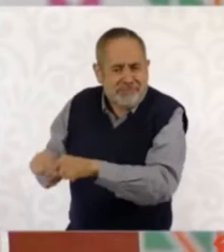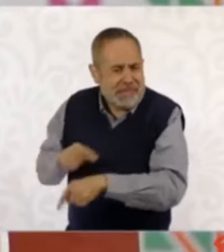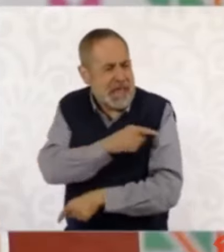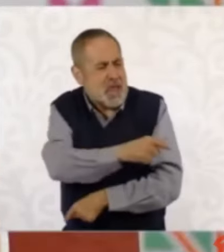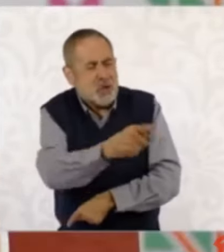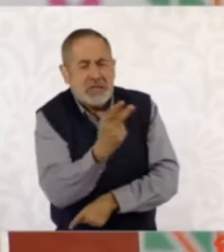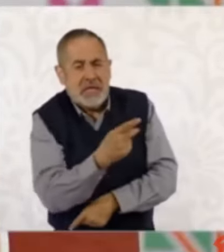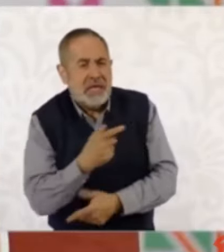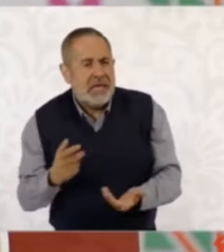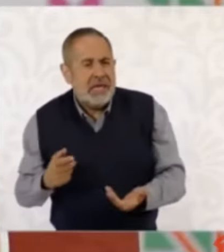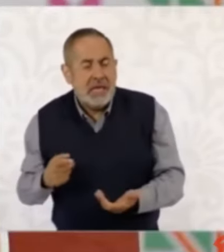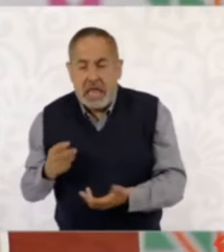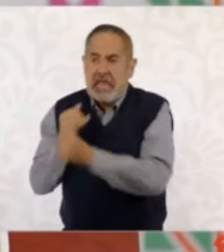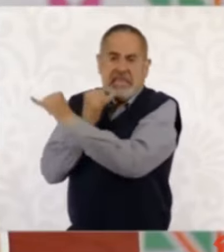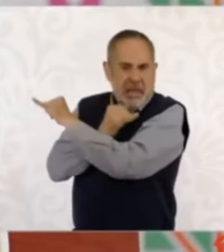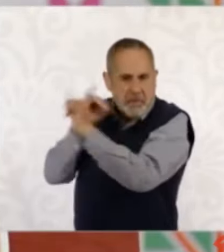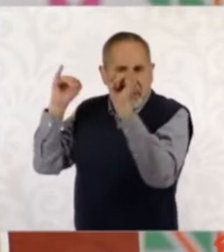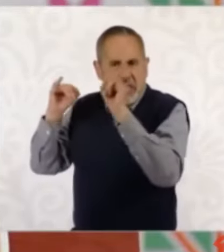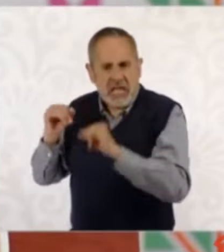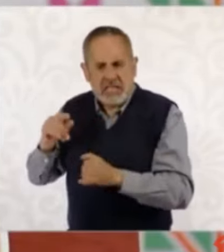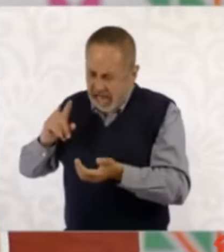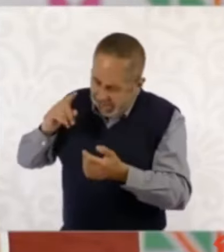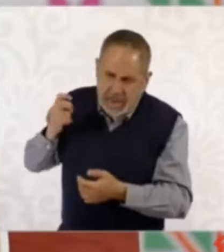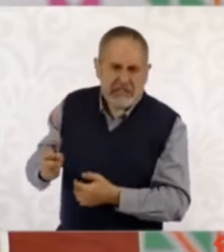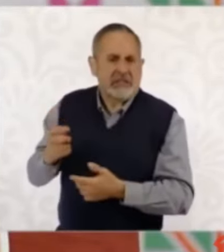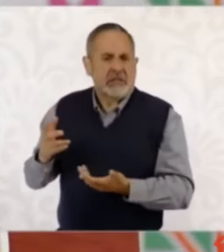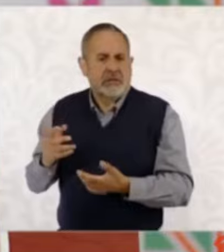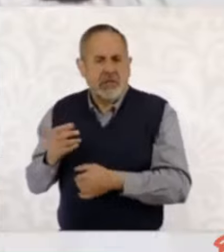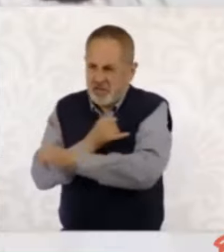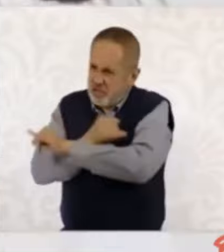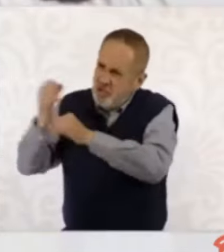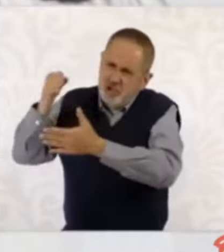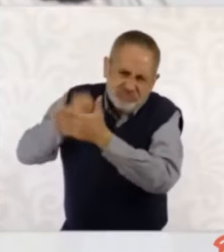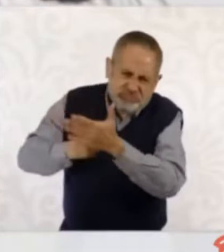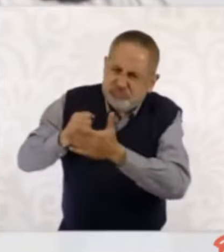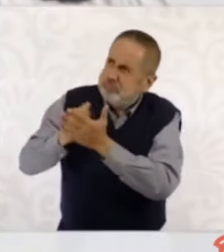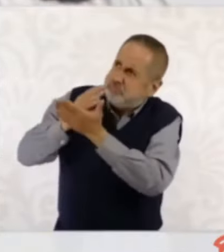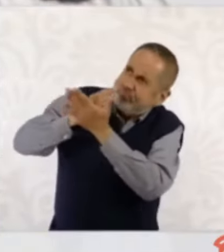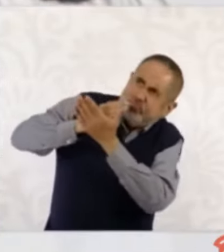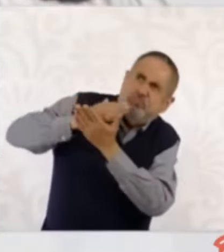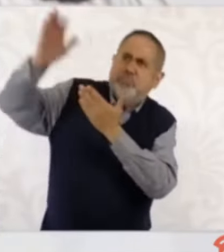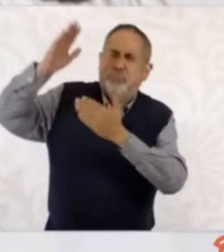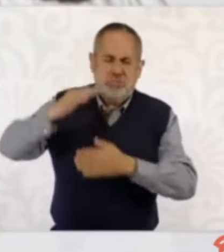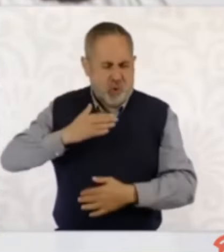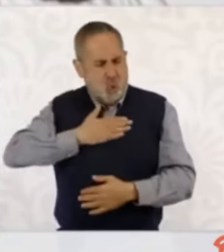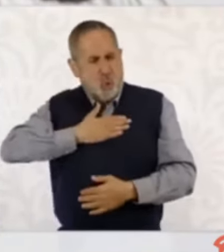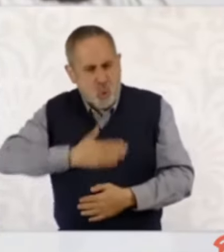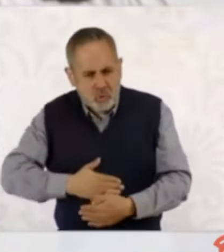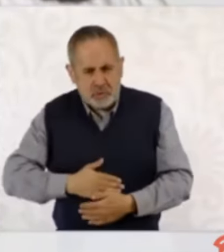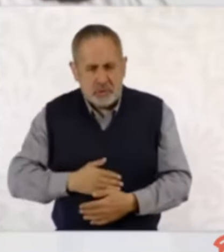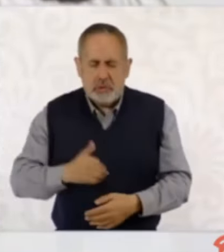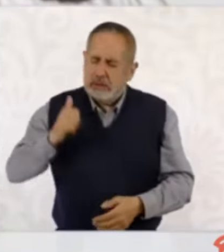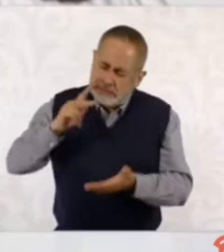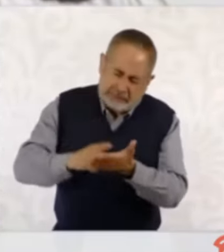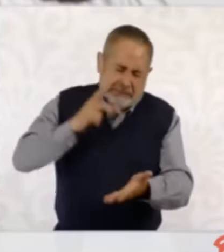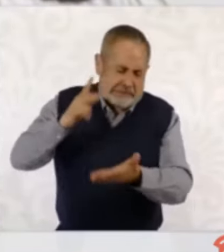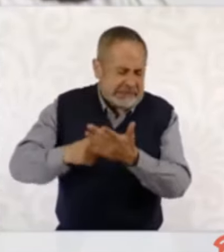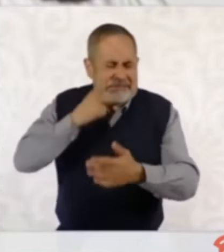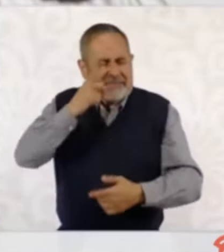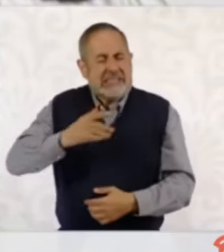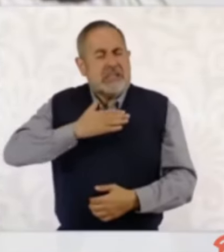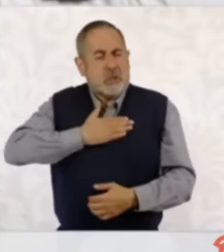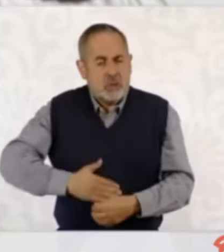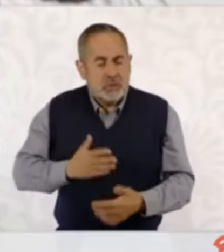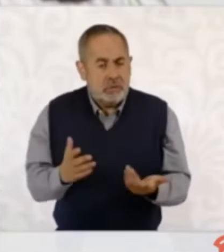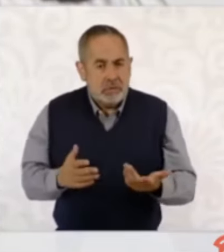movimiento de independencia, que fue un movimiento de independencia y justicia, no nos cansamos de decirlo.